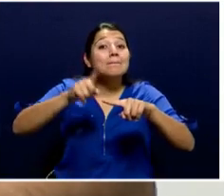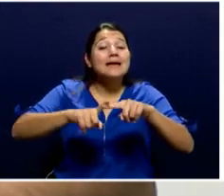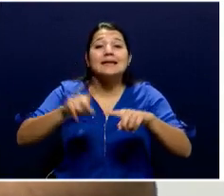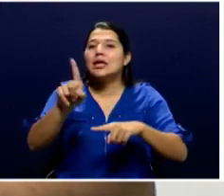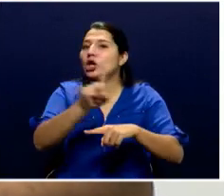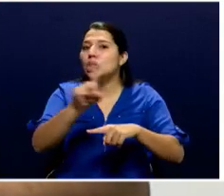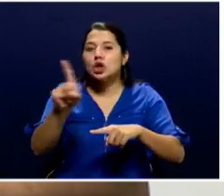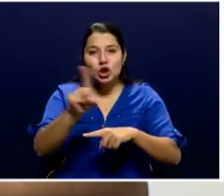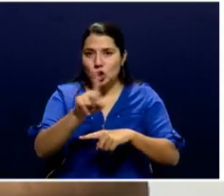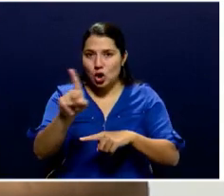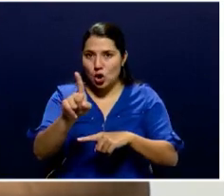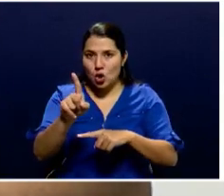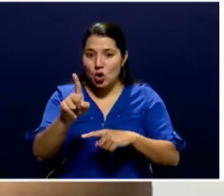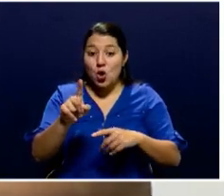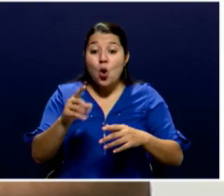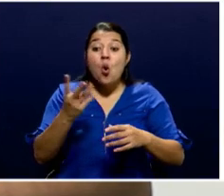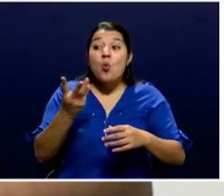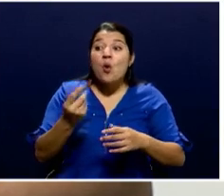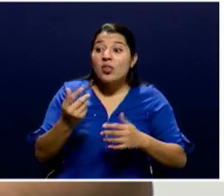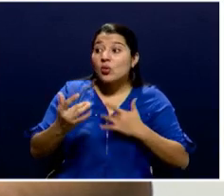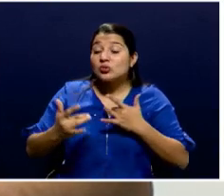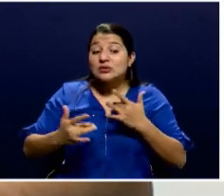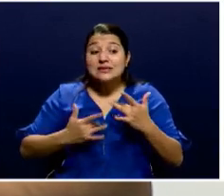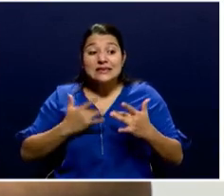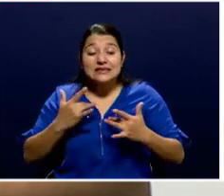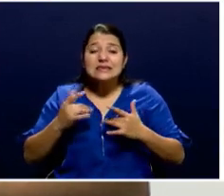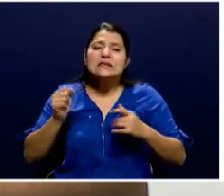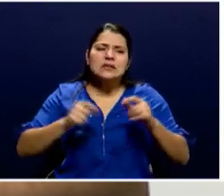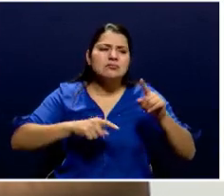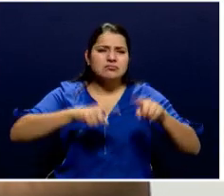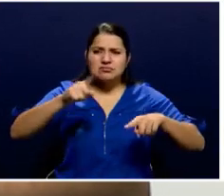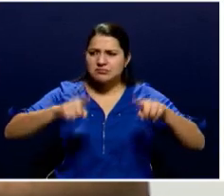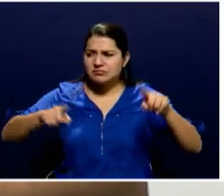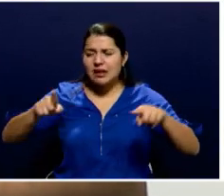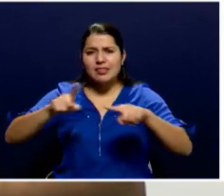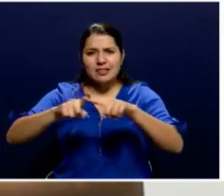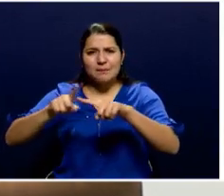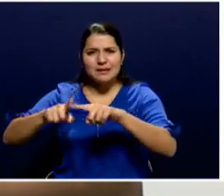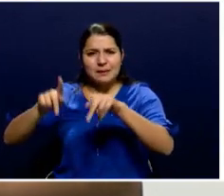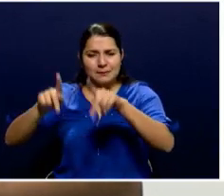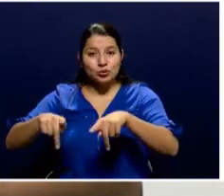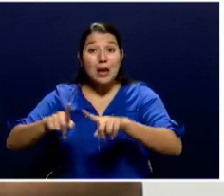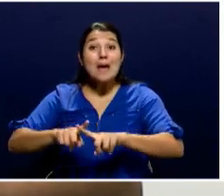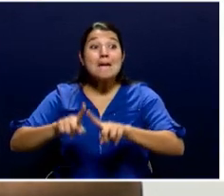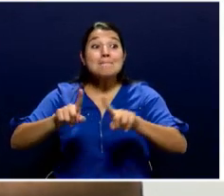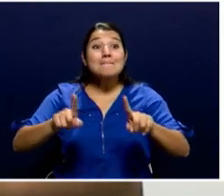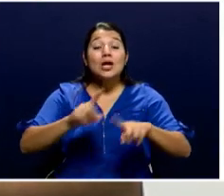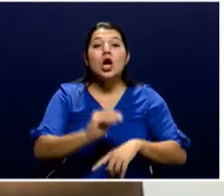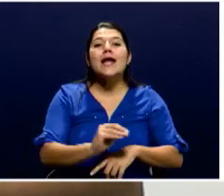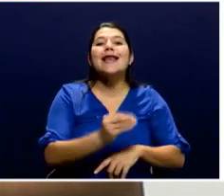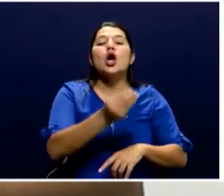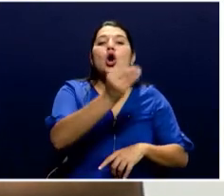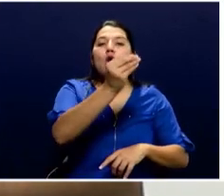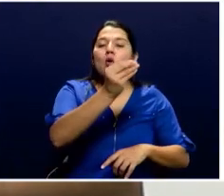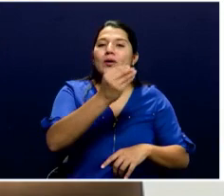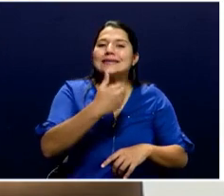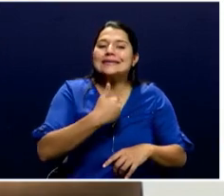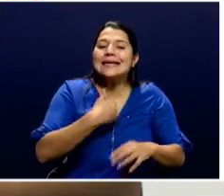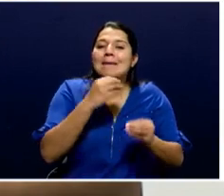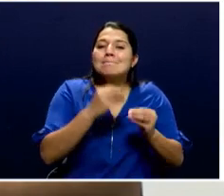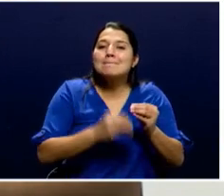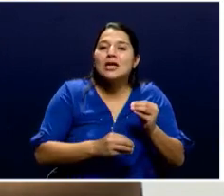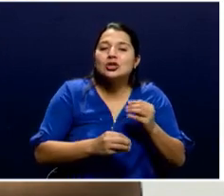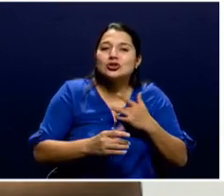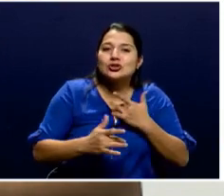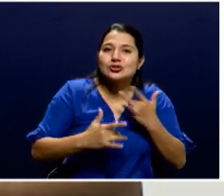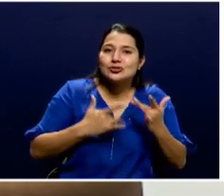la tasa de sintomatología, que sí varía un poco, pero el adulto joven va a tener sintomatología. La diferencia es